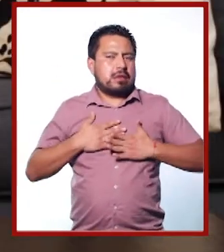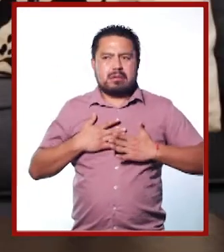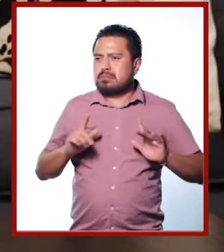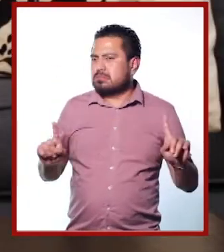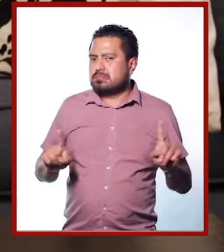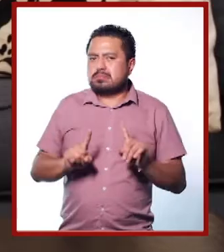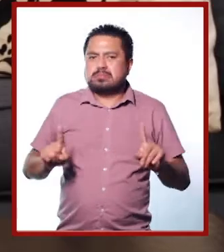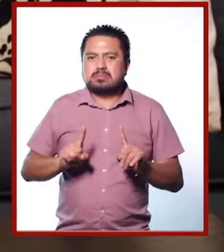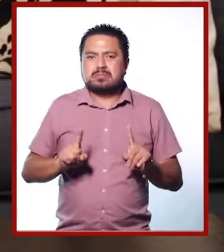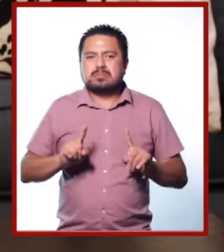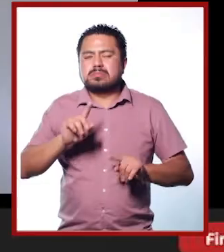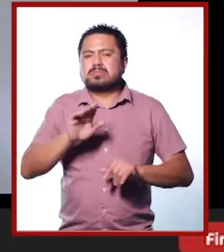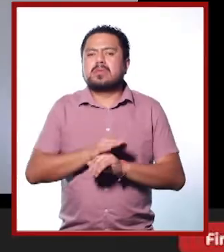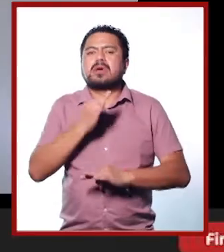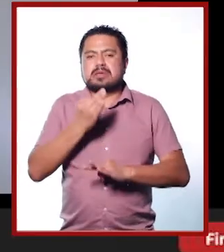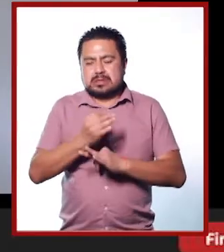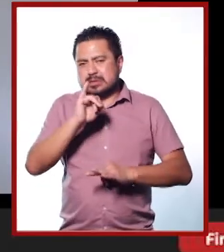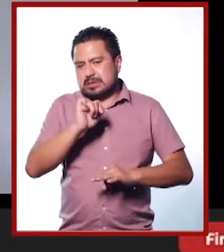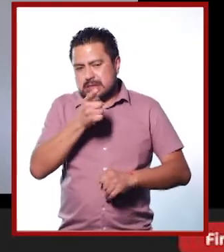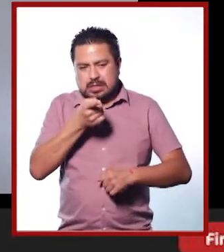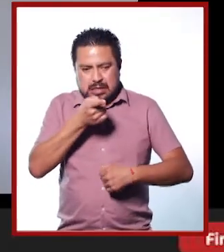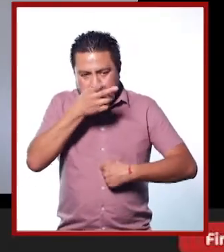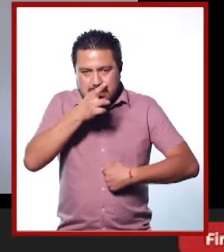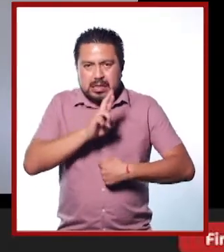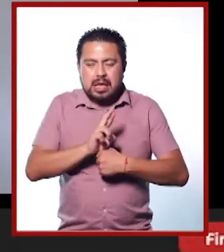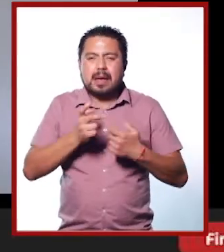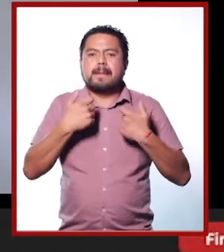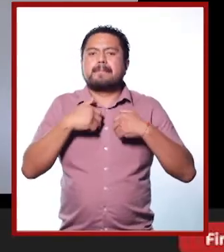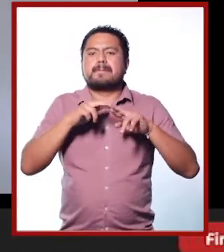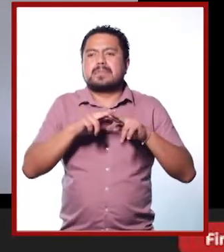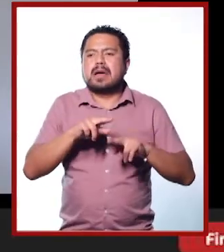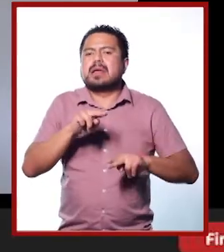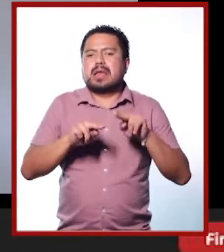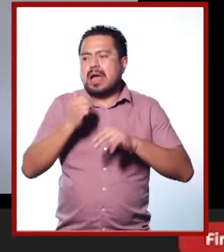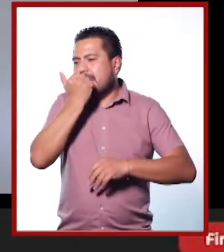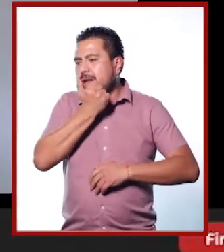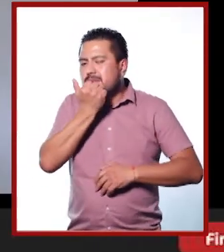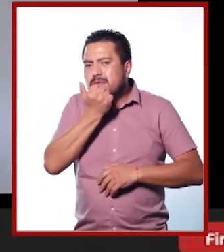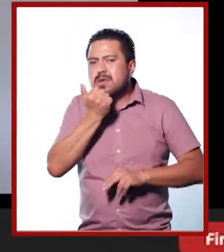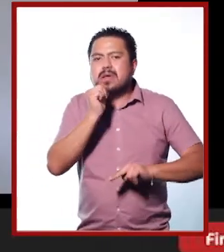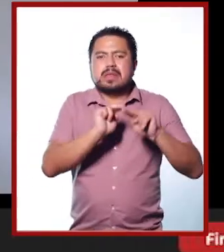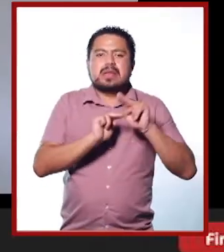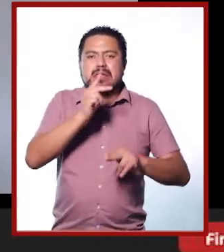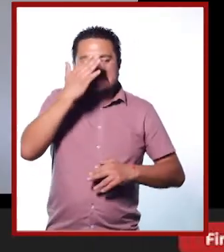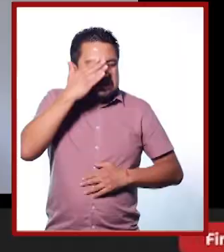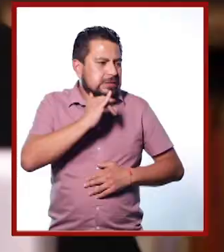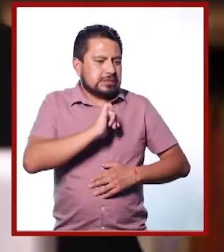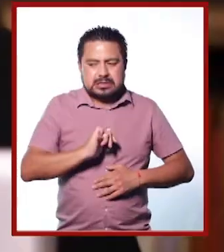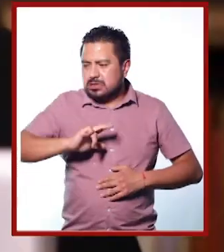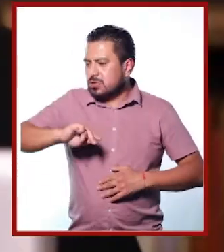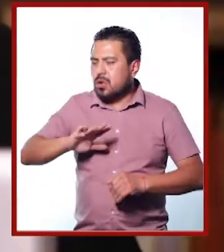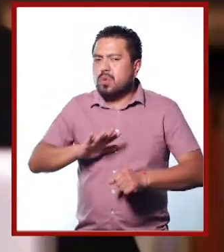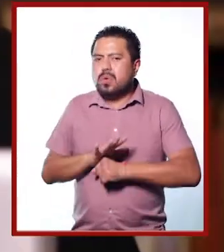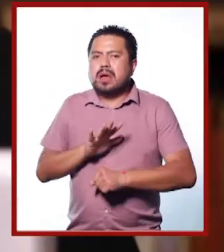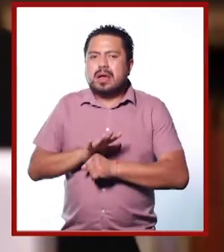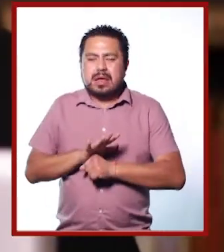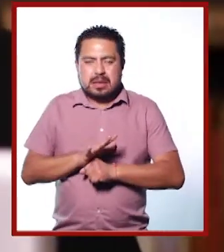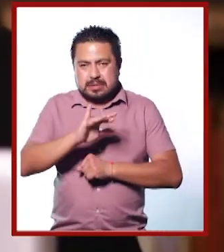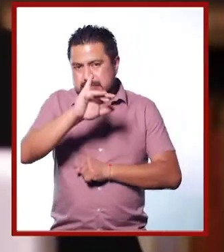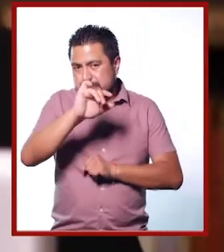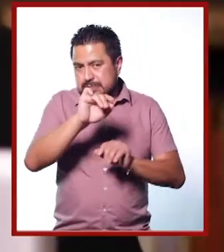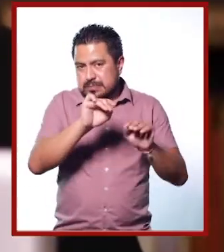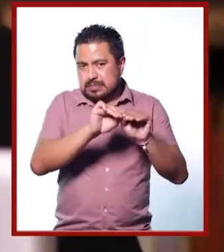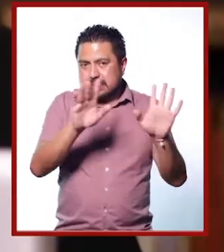saco, porque sí depende del director, depende del maestro, depende del alumno, depende del que sabe, del que no sabe y del que lo omite. O